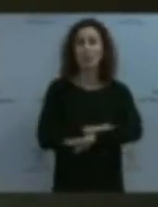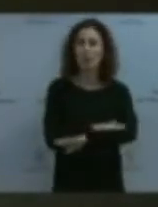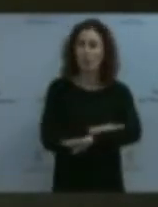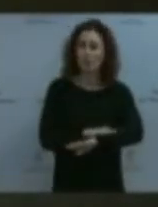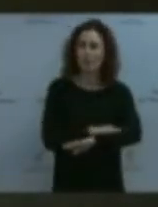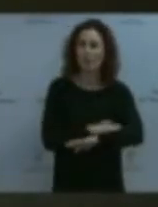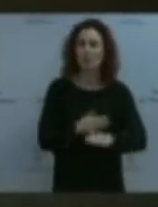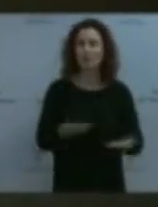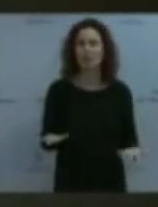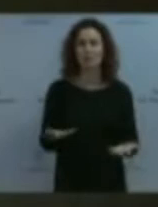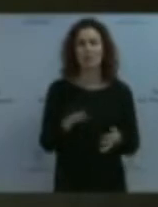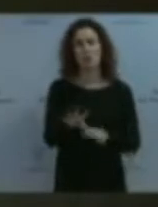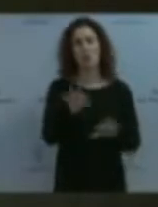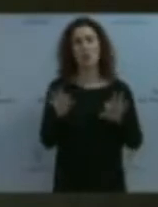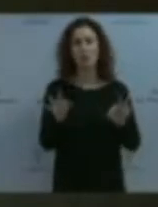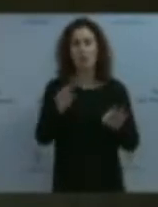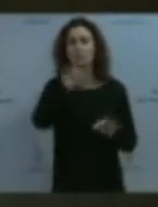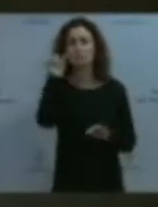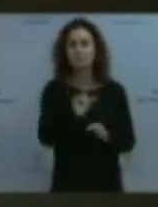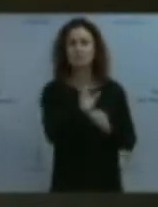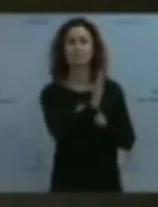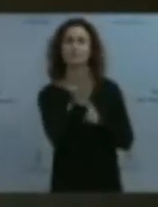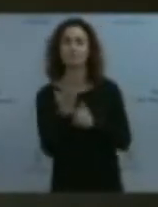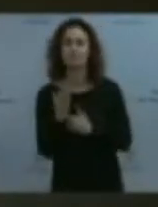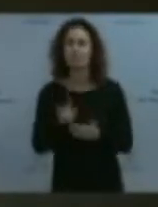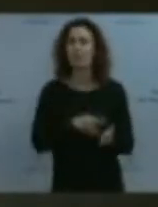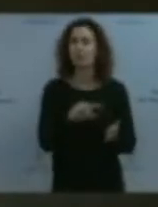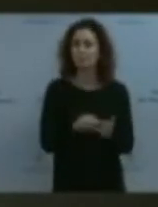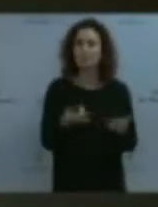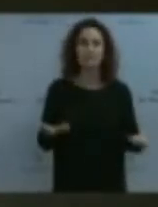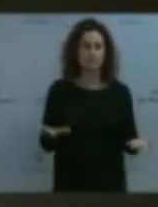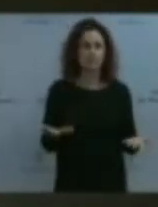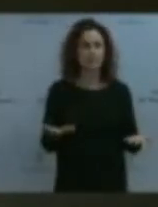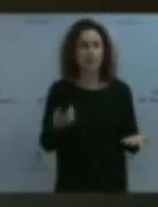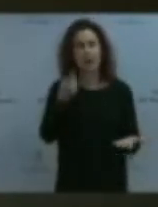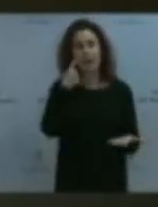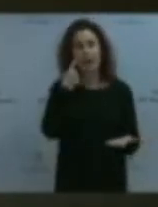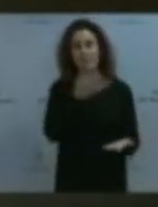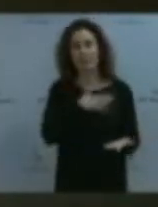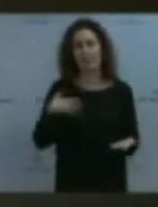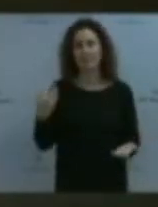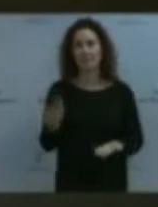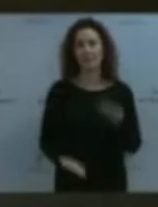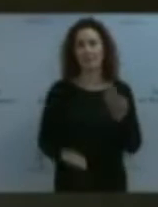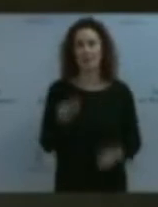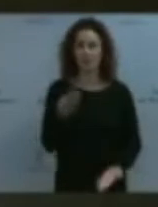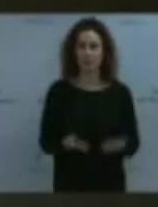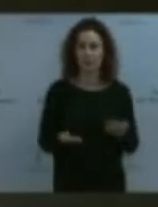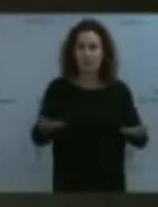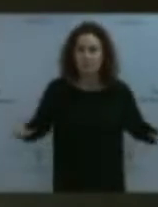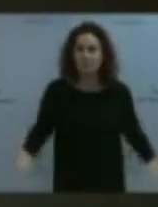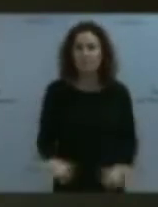y planteamientos con el fin de que pueda ponerse en valor toda la potencialidad que sin duda tiene la